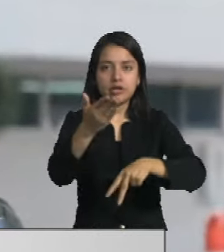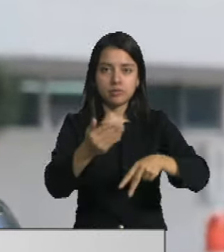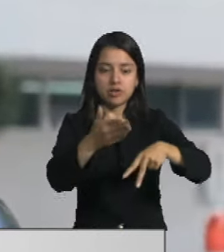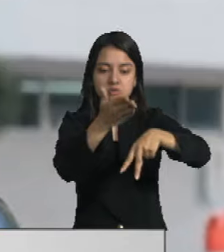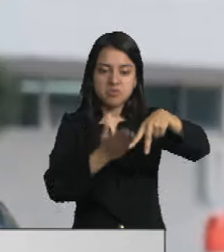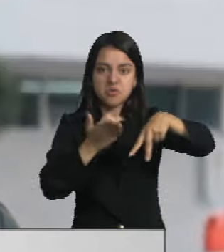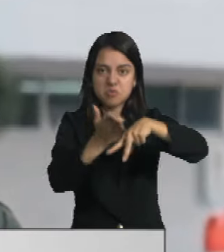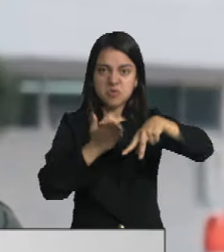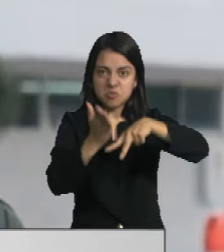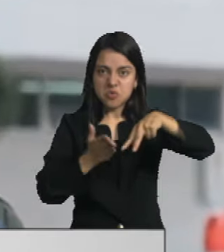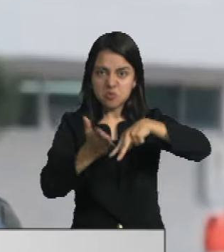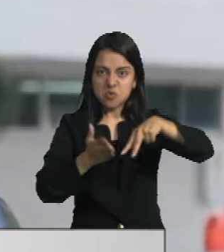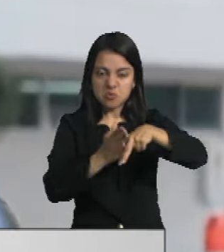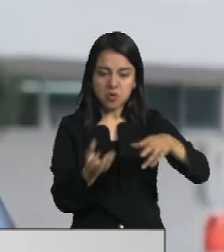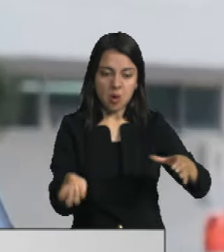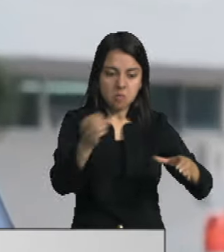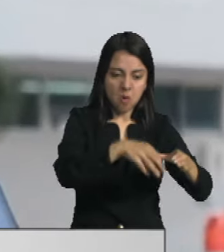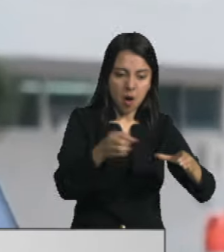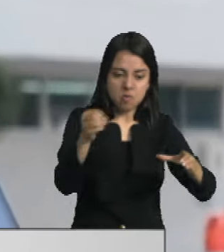los restos